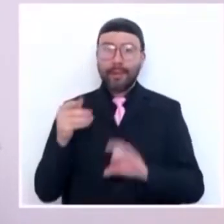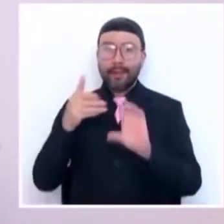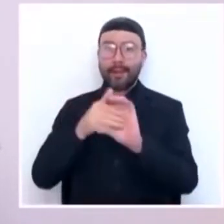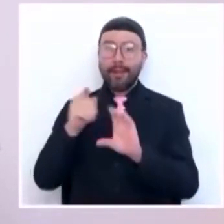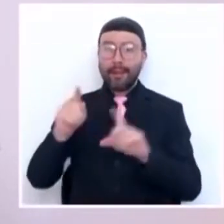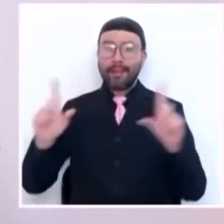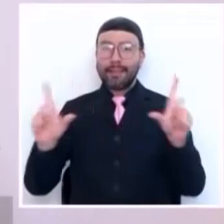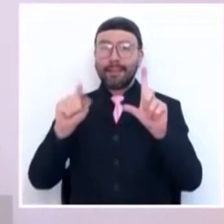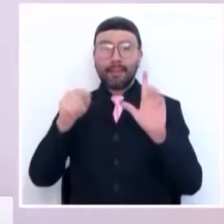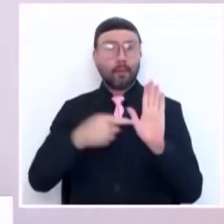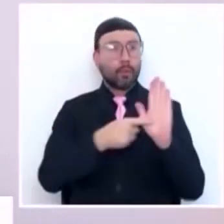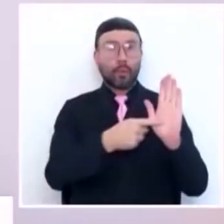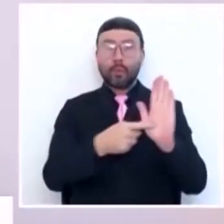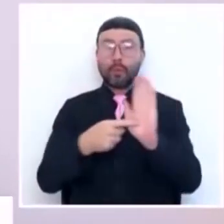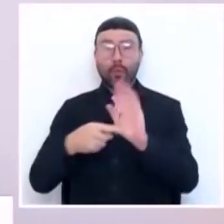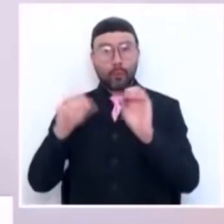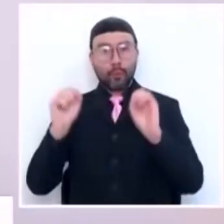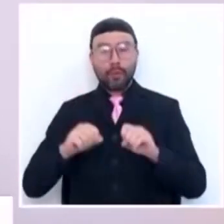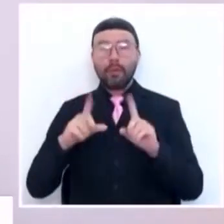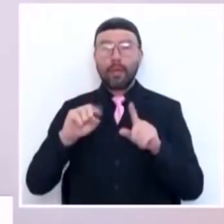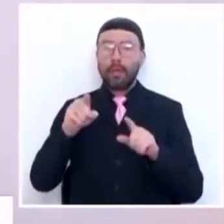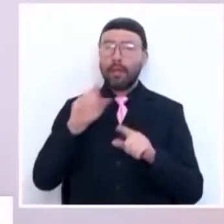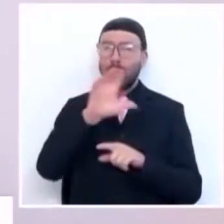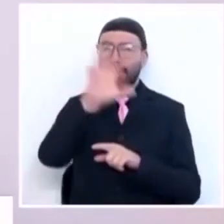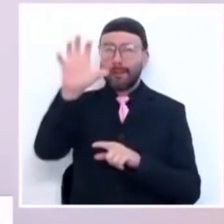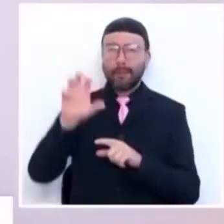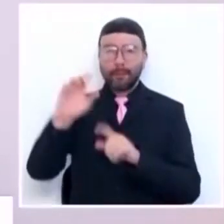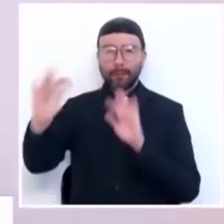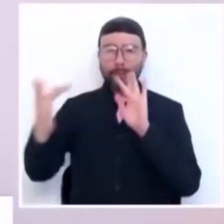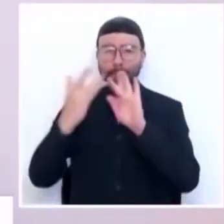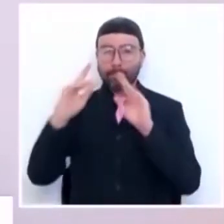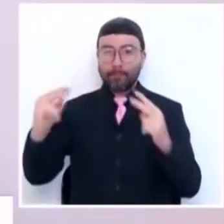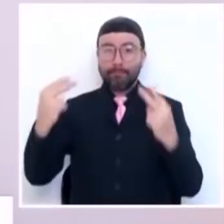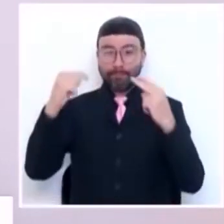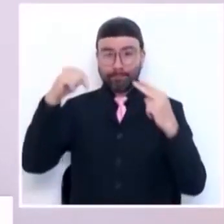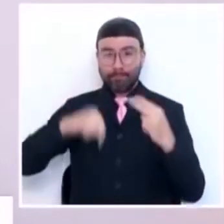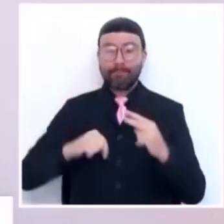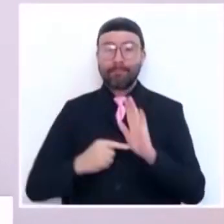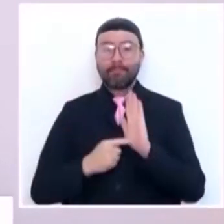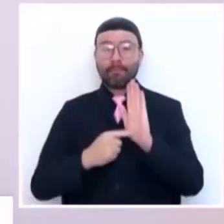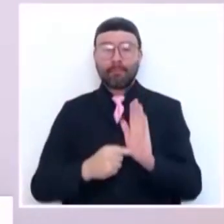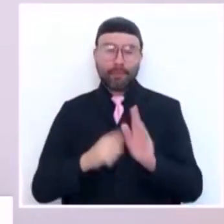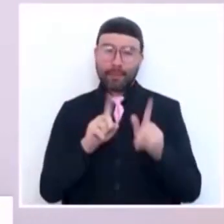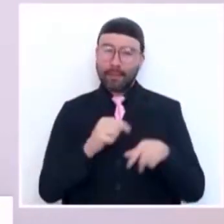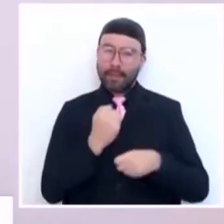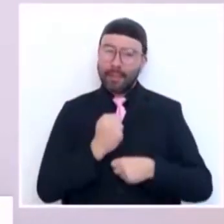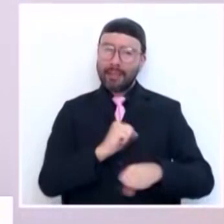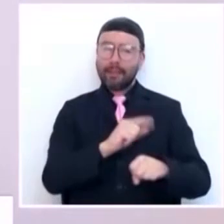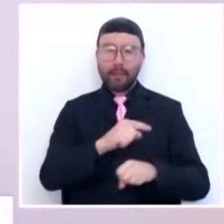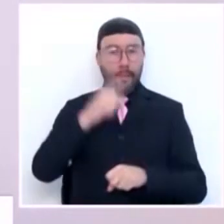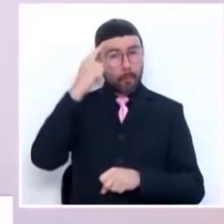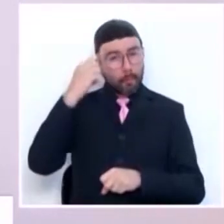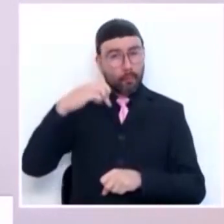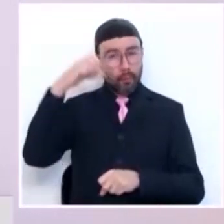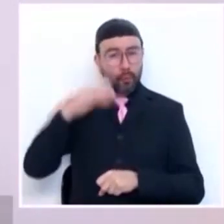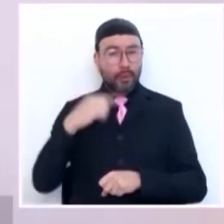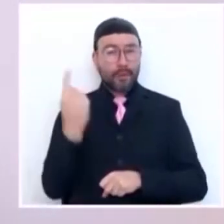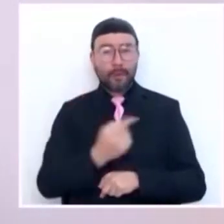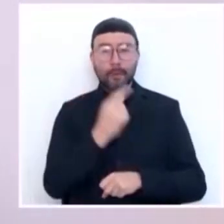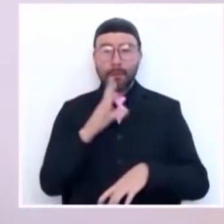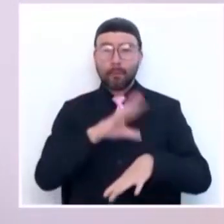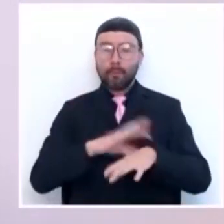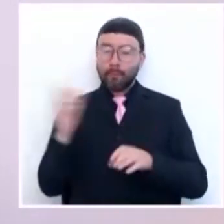tantos países que se conectan para estas transmisiones. El esfuerzo profesional que hemos hecho con tantos médicos, con la